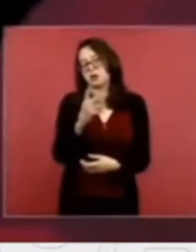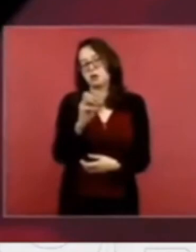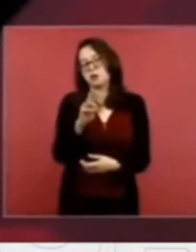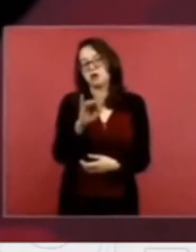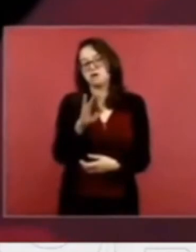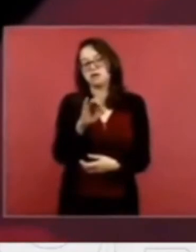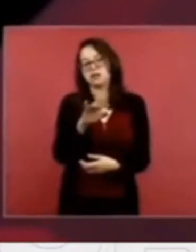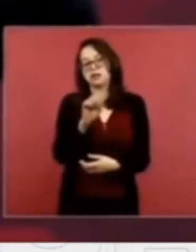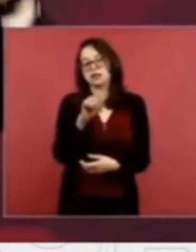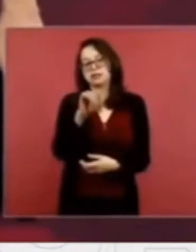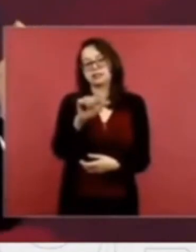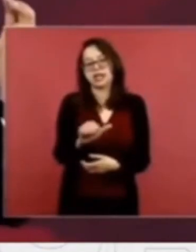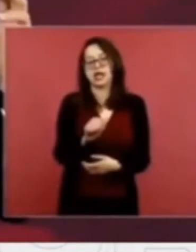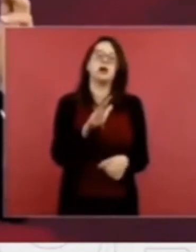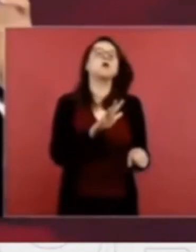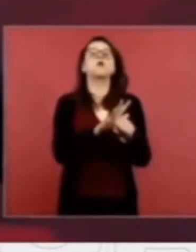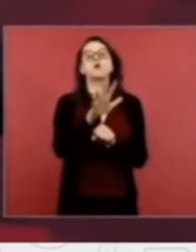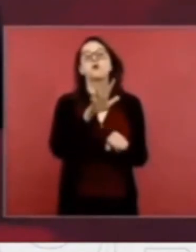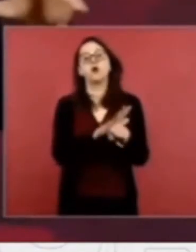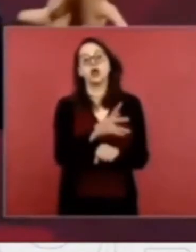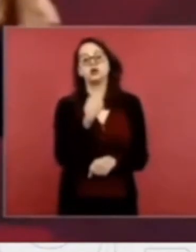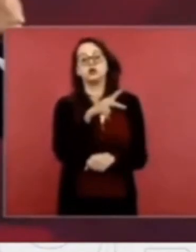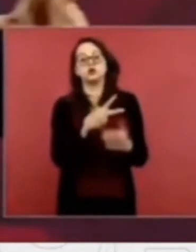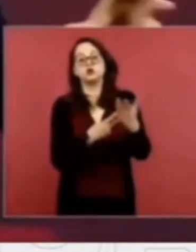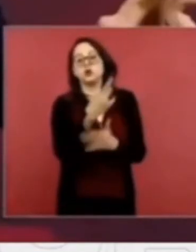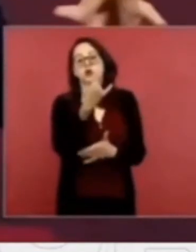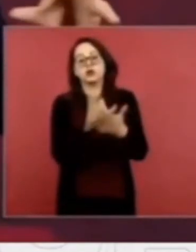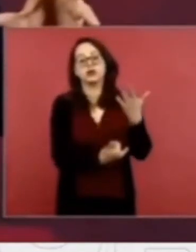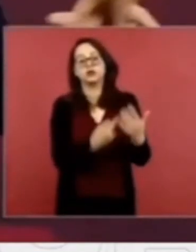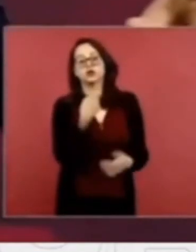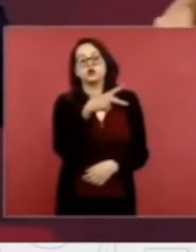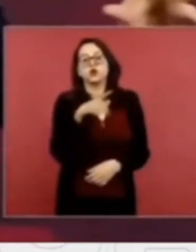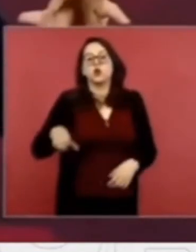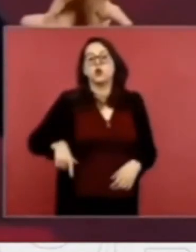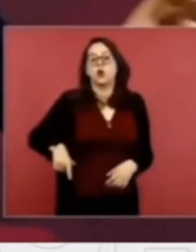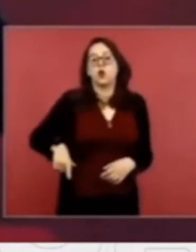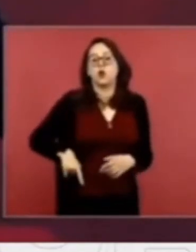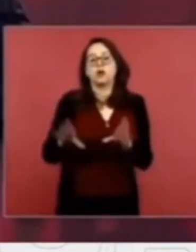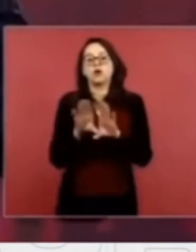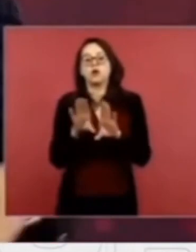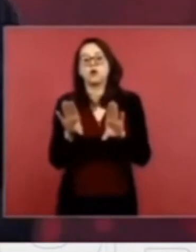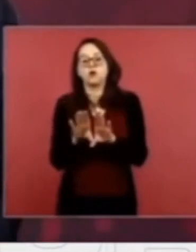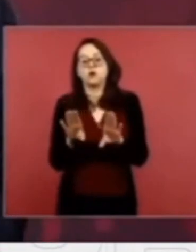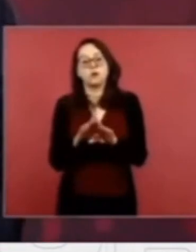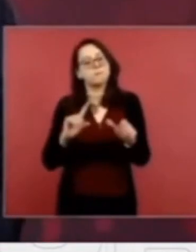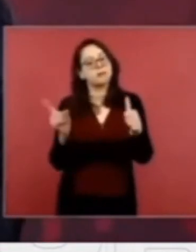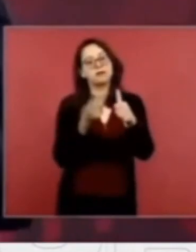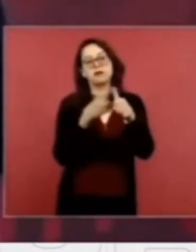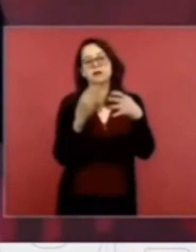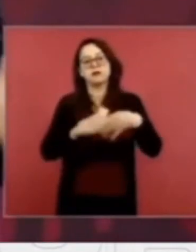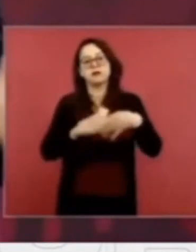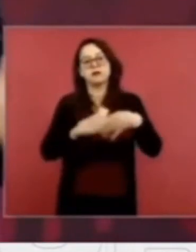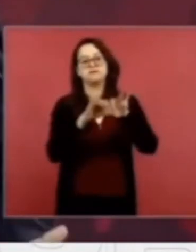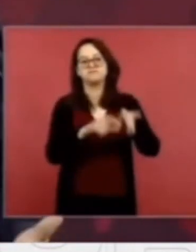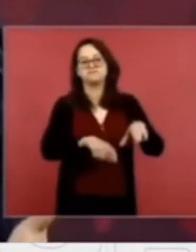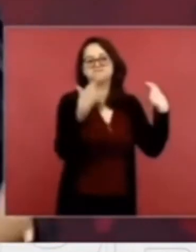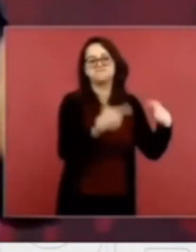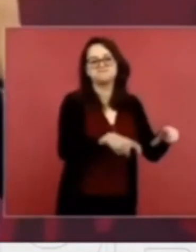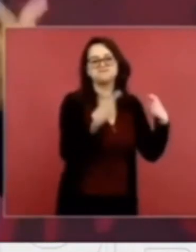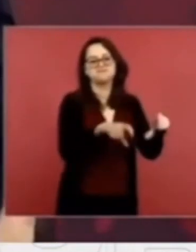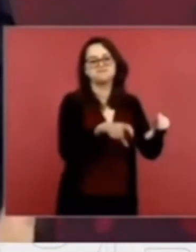en beneficiar a los de arriba a costa del sufrimiento de la mayoría del pueblo de México.